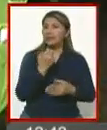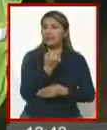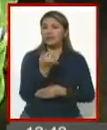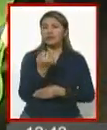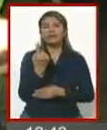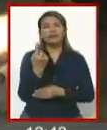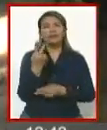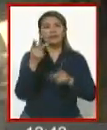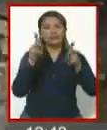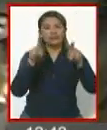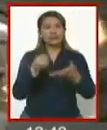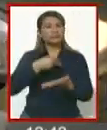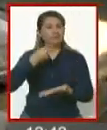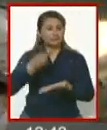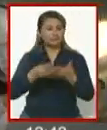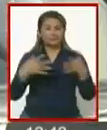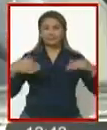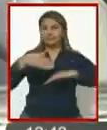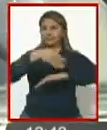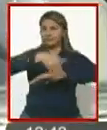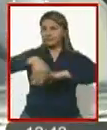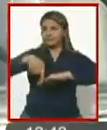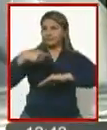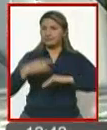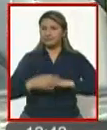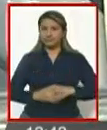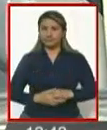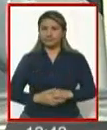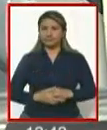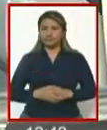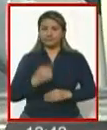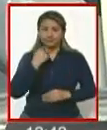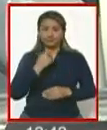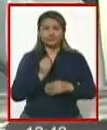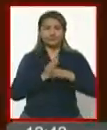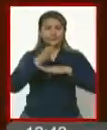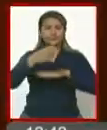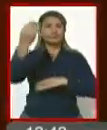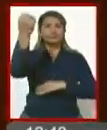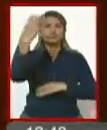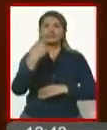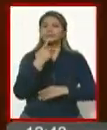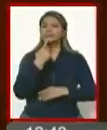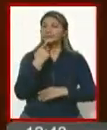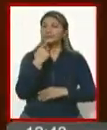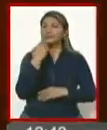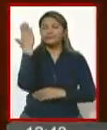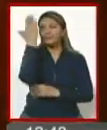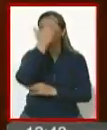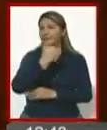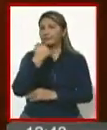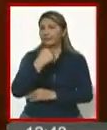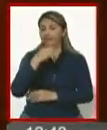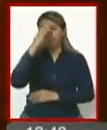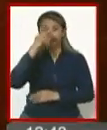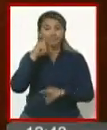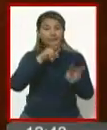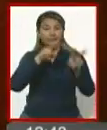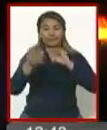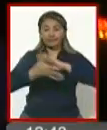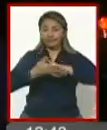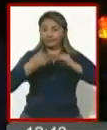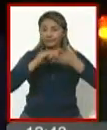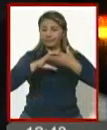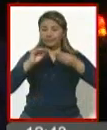que había tirado en la avenida. Eso es lo que dicen, que se han pasado en rojo. Yo no lo he visto, no es lo que un chico que lo haya visto todo me